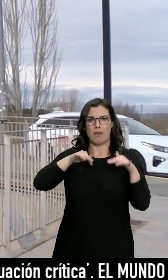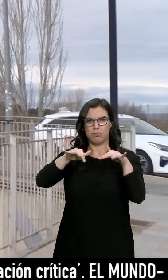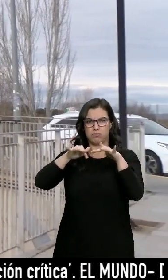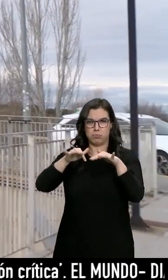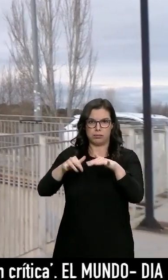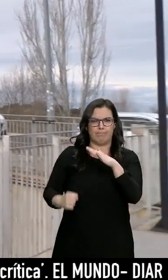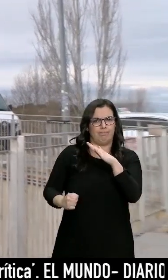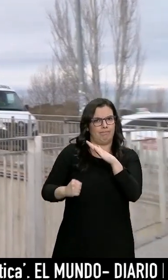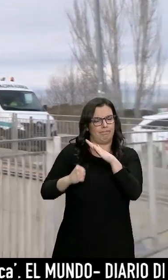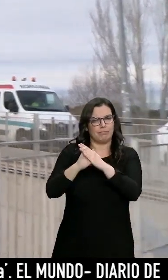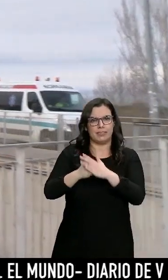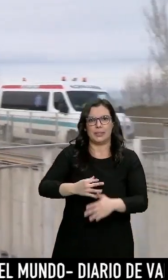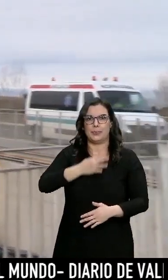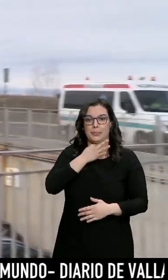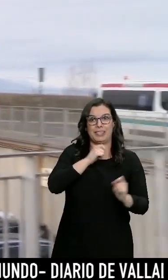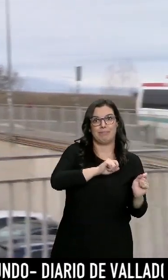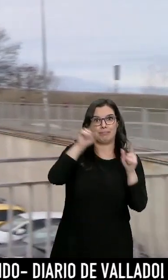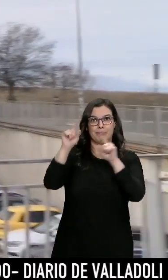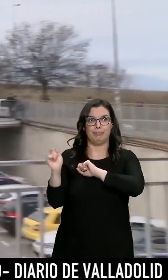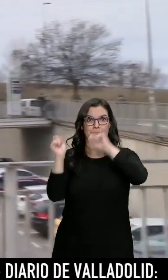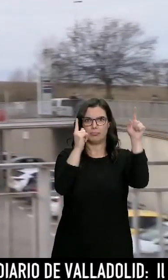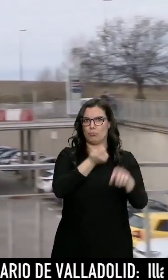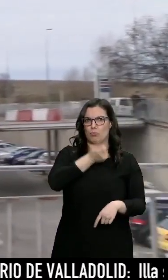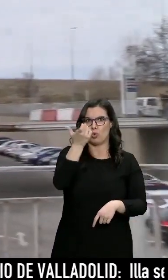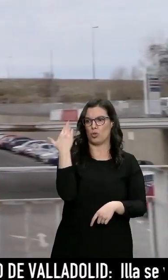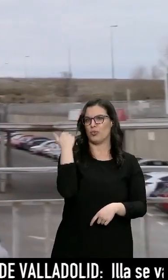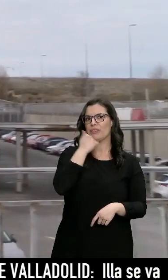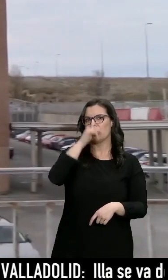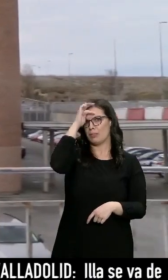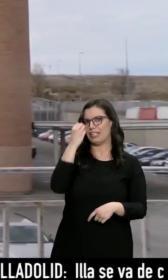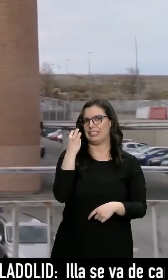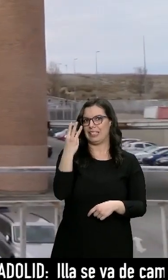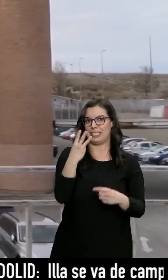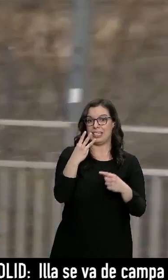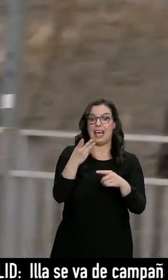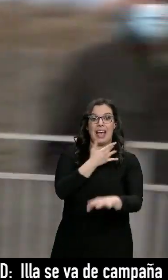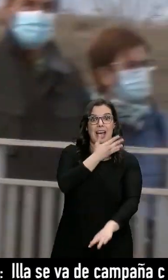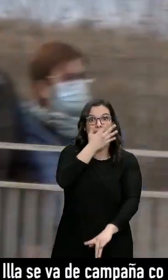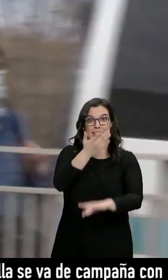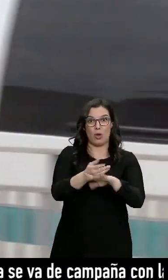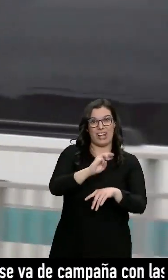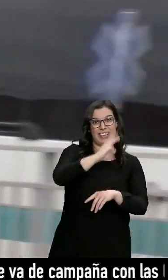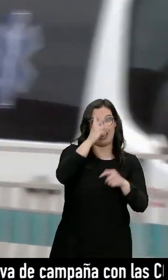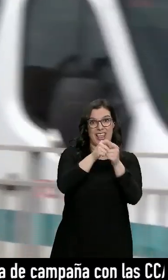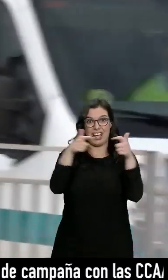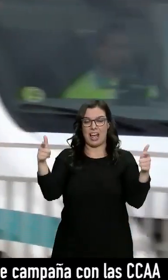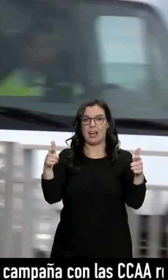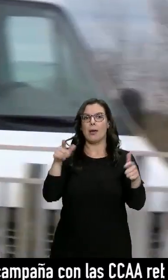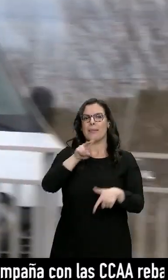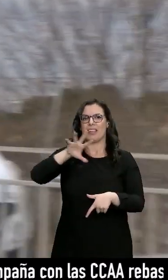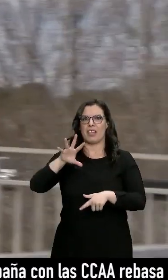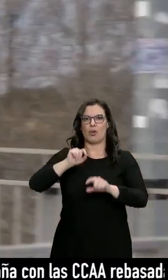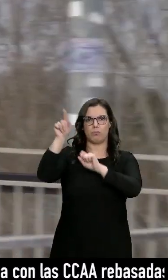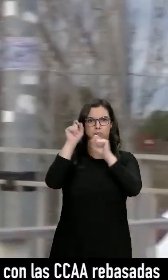son pocos los traslados. 3 en el último fin de semana y 25 a lo largo de la tercera ola, 17